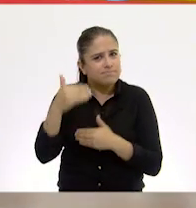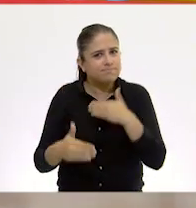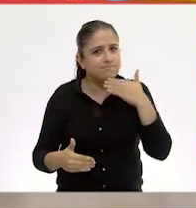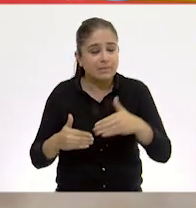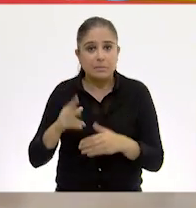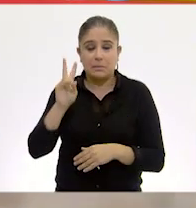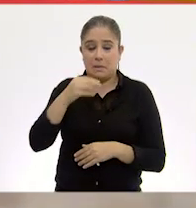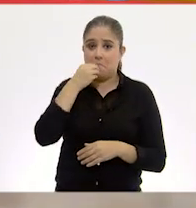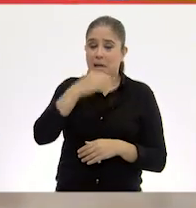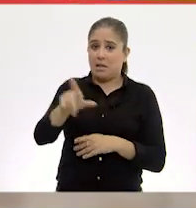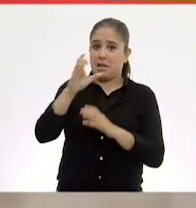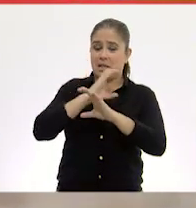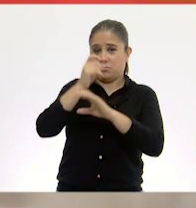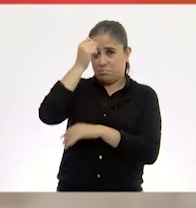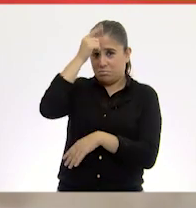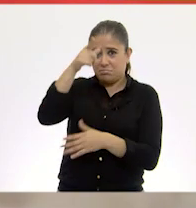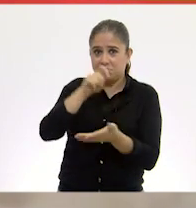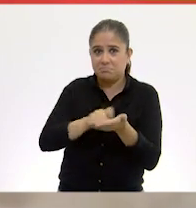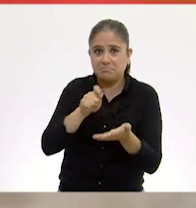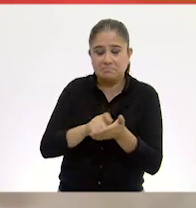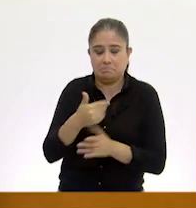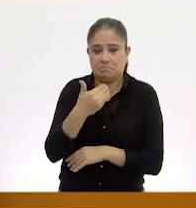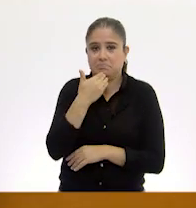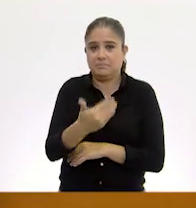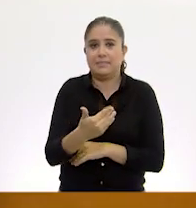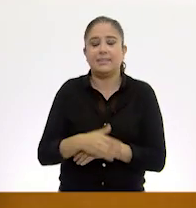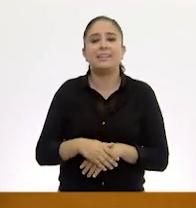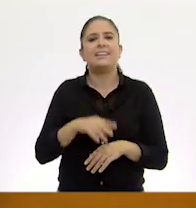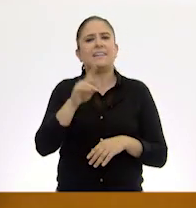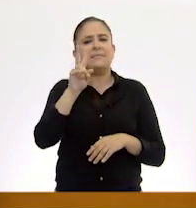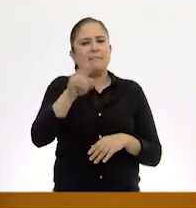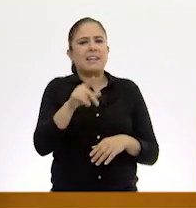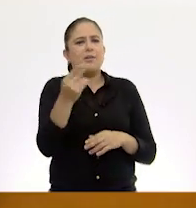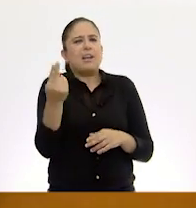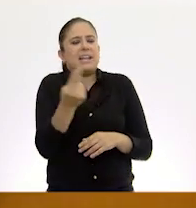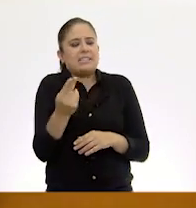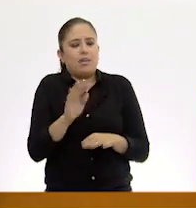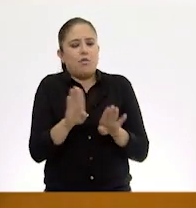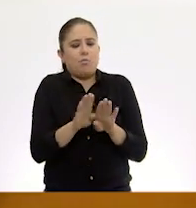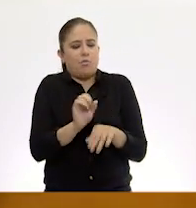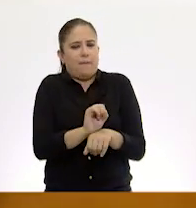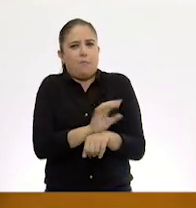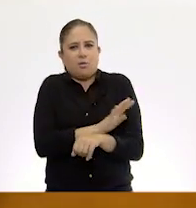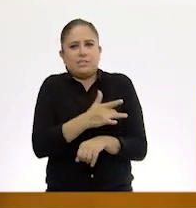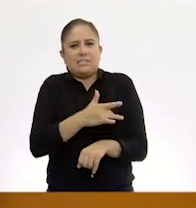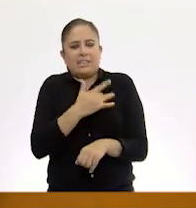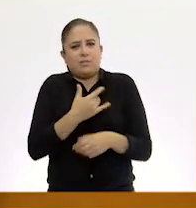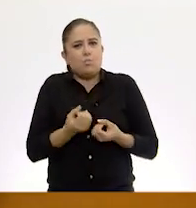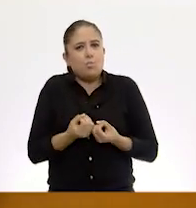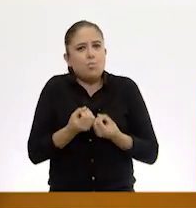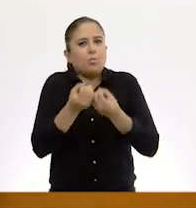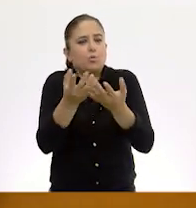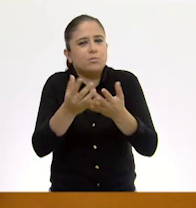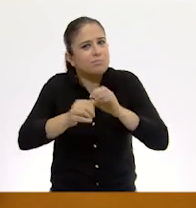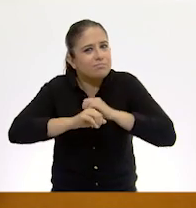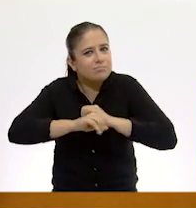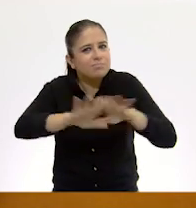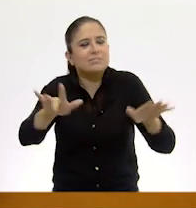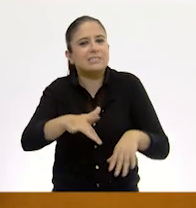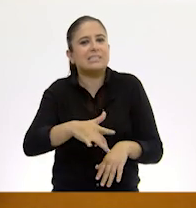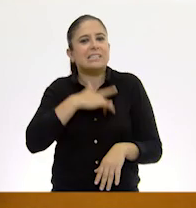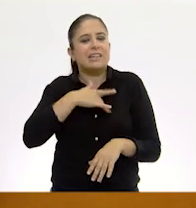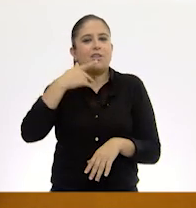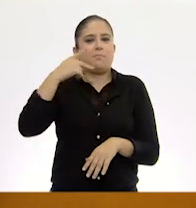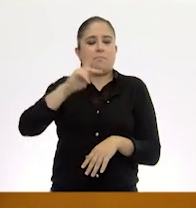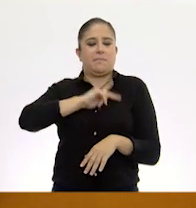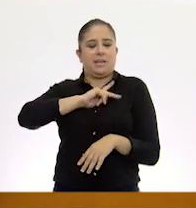Está muy padre la canción. Sí, pues yo creo que lo primero es como la necesidad de transmitir mis emociones, mis pensamientos y pues eso, ¿no? Mis